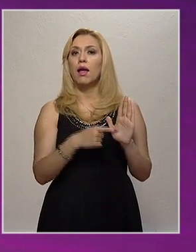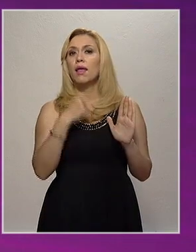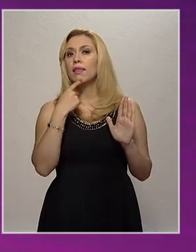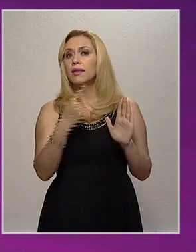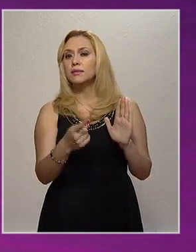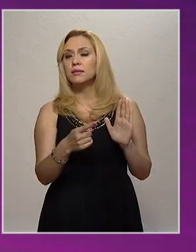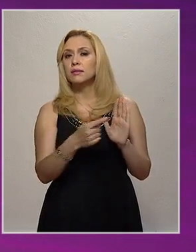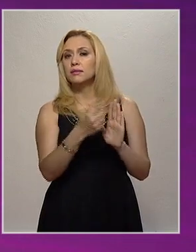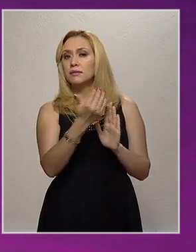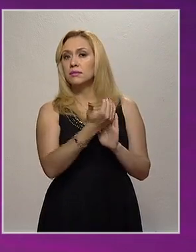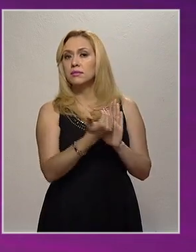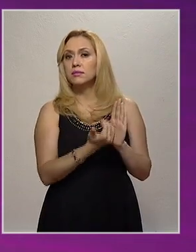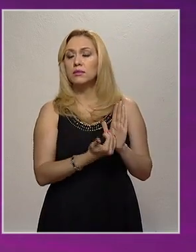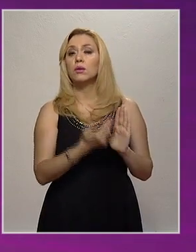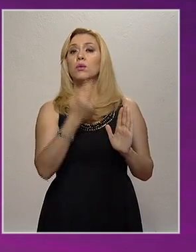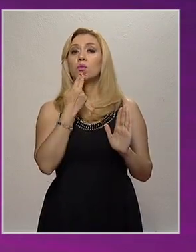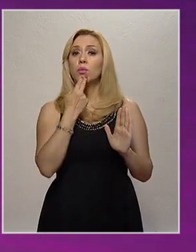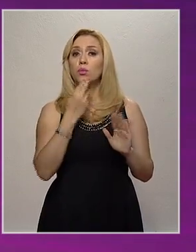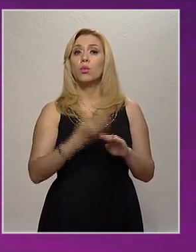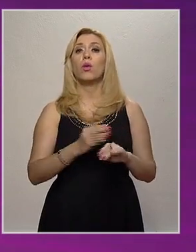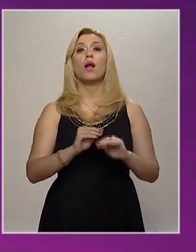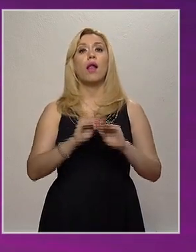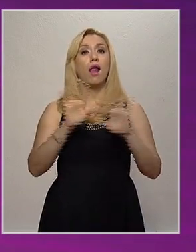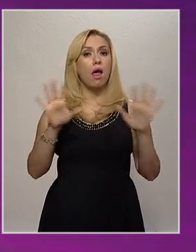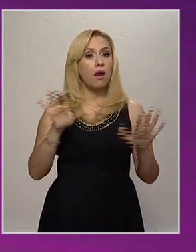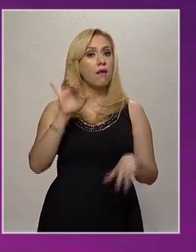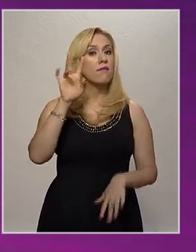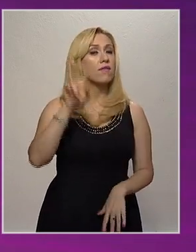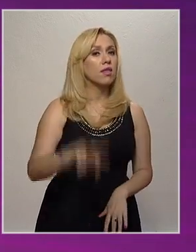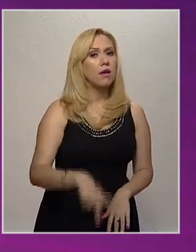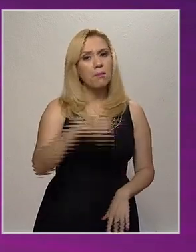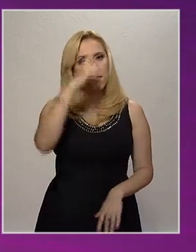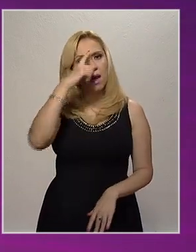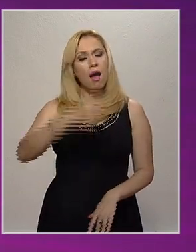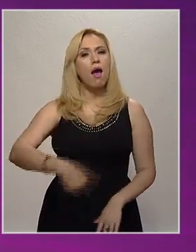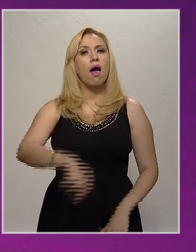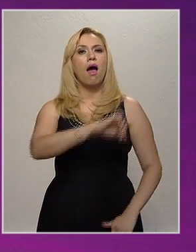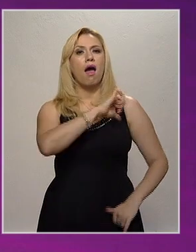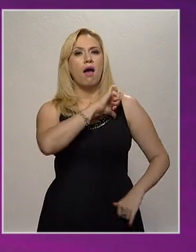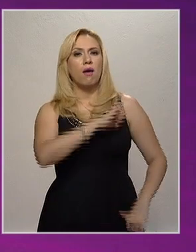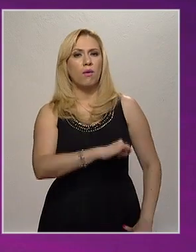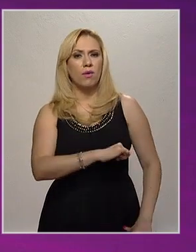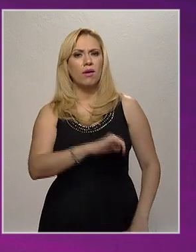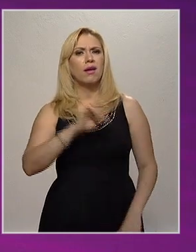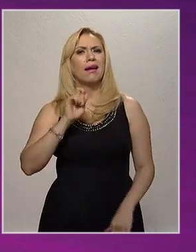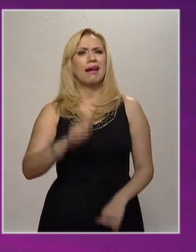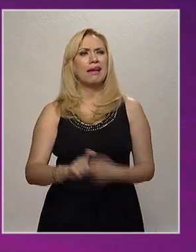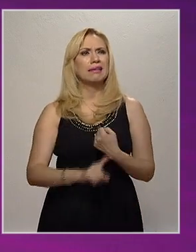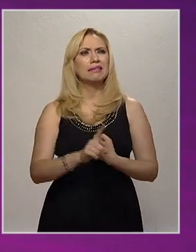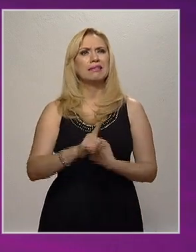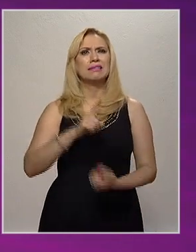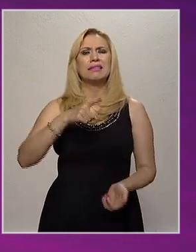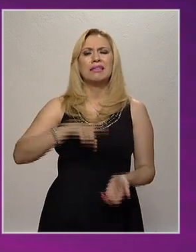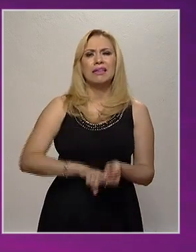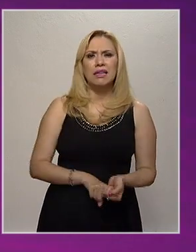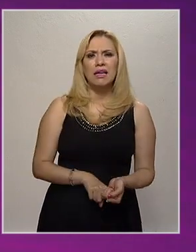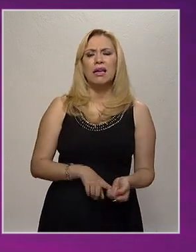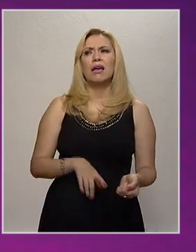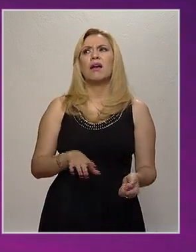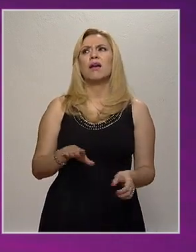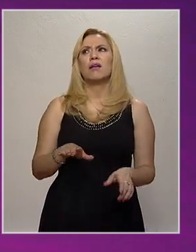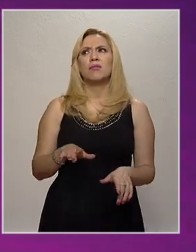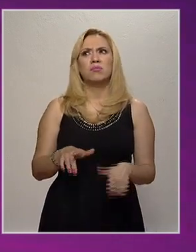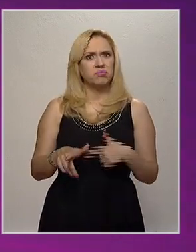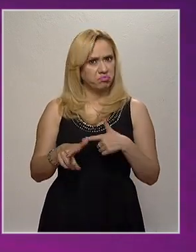unas directrices bastante útiles, muy claras, muy puntuales para las autoridades de en qué consiste esta problemática y cuál es la prevalencia del